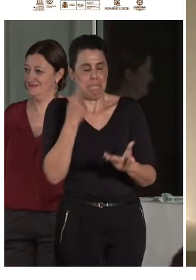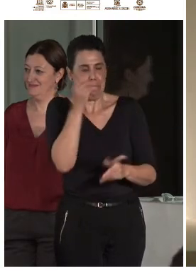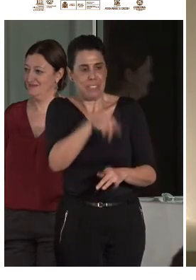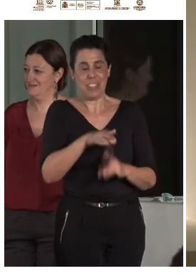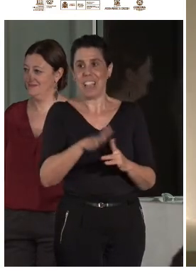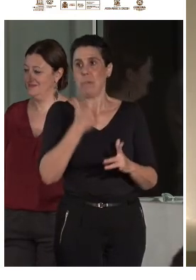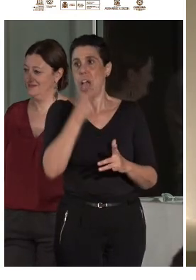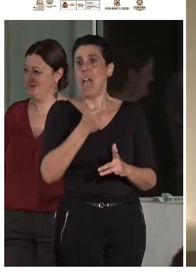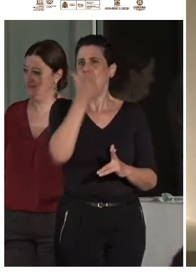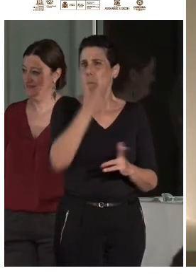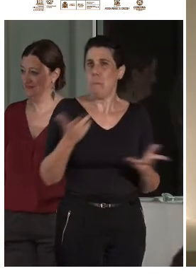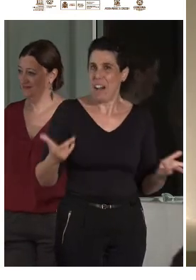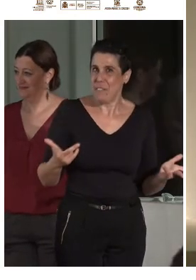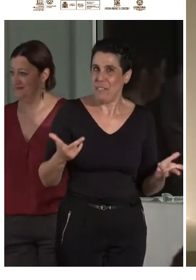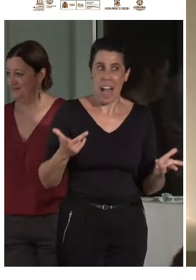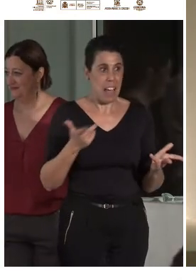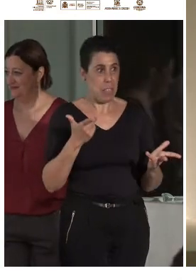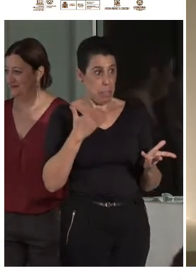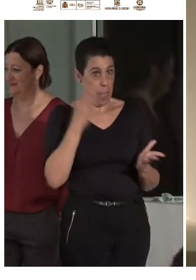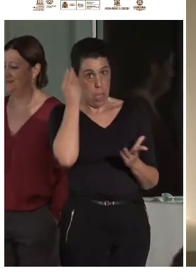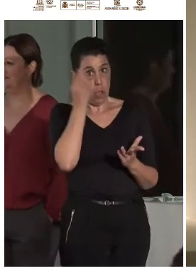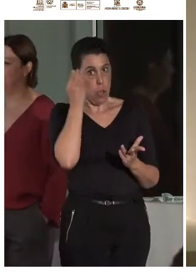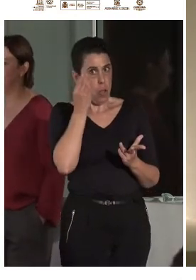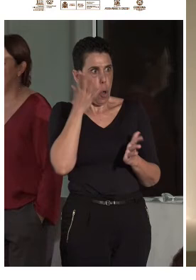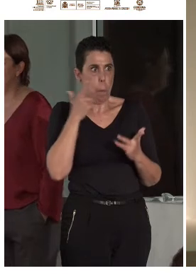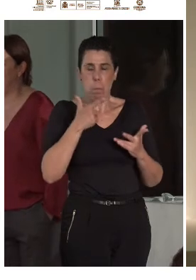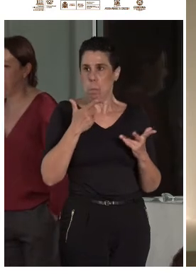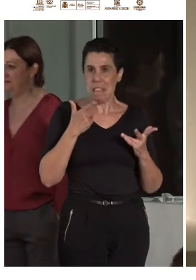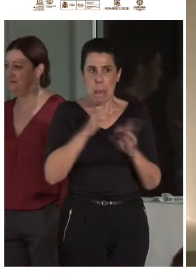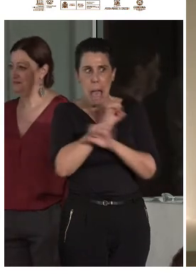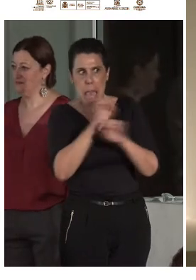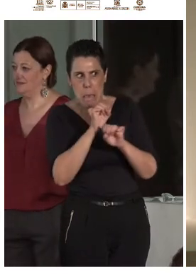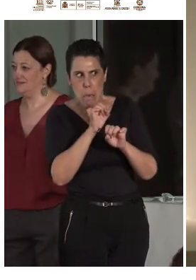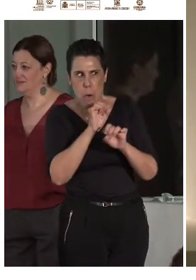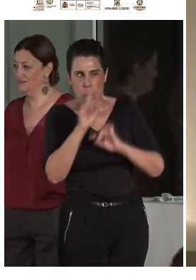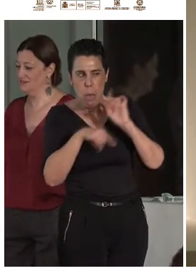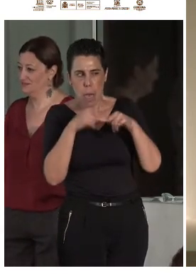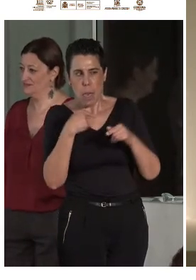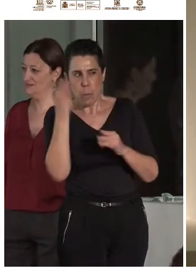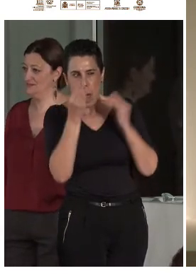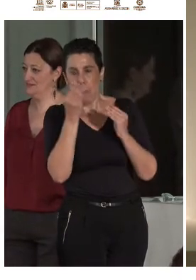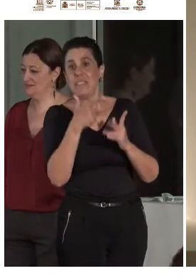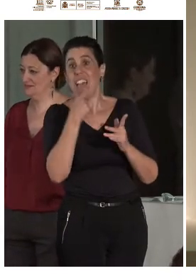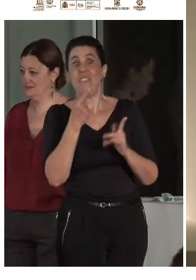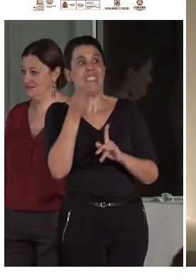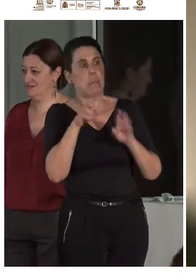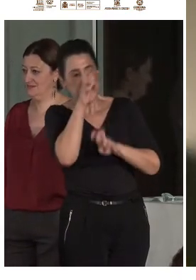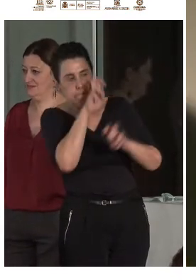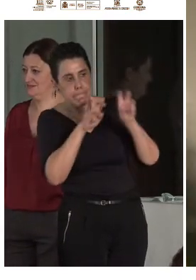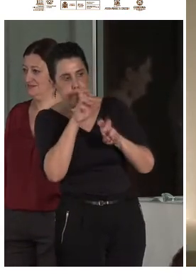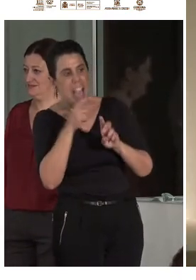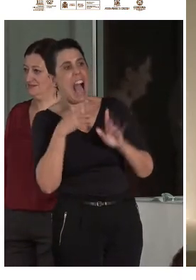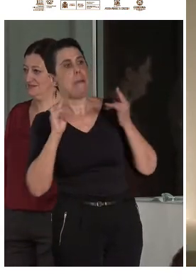es mucho más fácil de lo que parece. O sea, para mí fue increíble a todos los niveles y por eso hice la búsqueda también para ver si existían otros